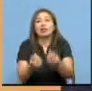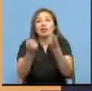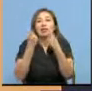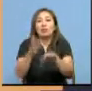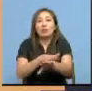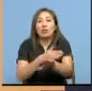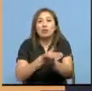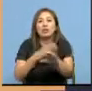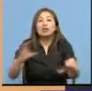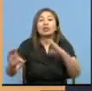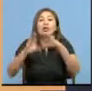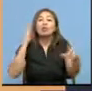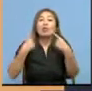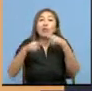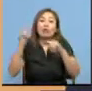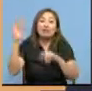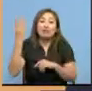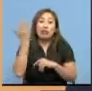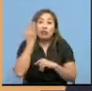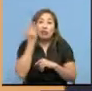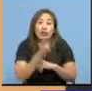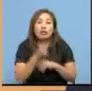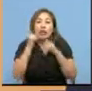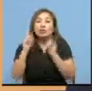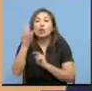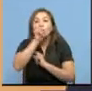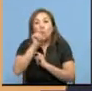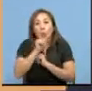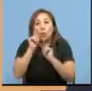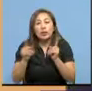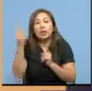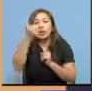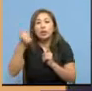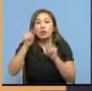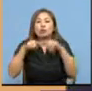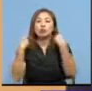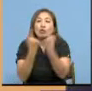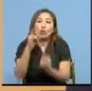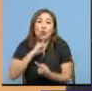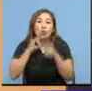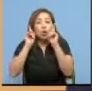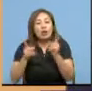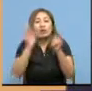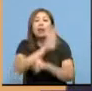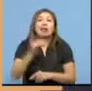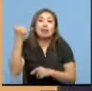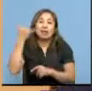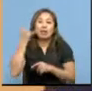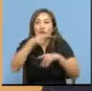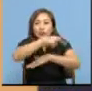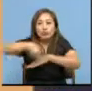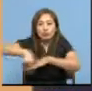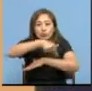se comunican con nosotros a través de la página estamos en twitter a los que tengan twitter en jujuy o al teléfono 154 0